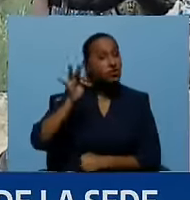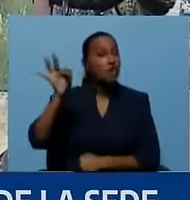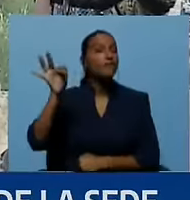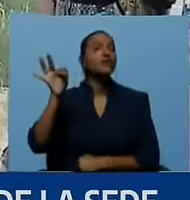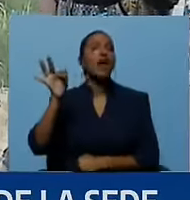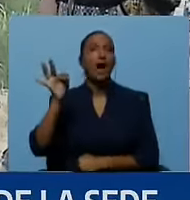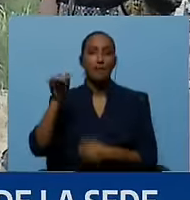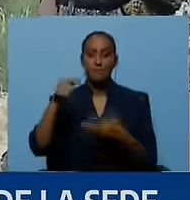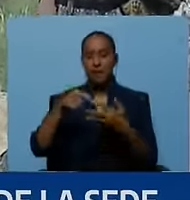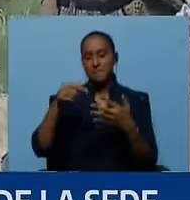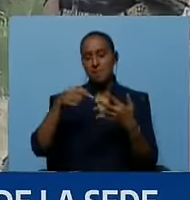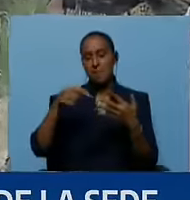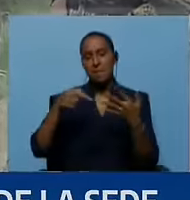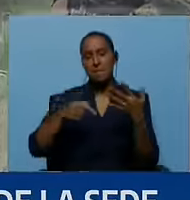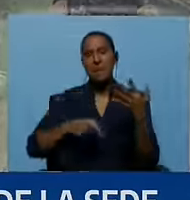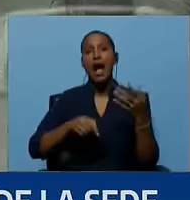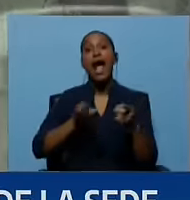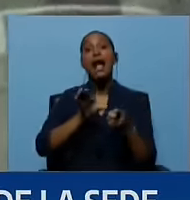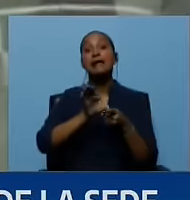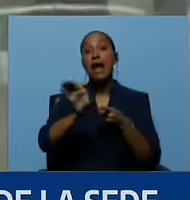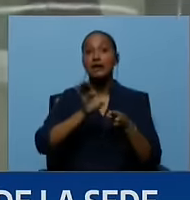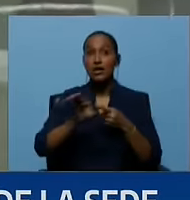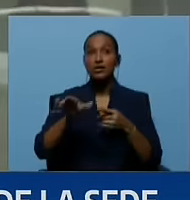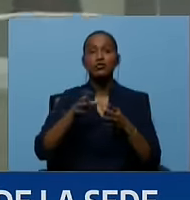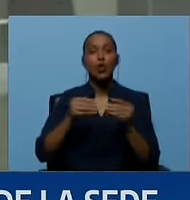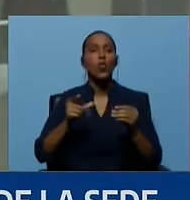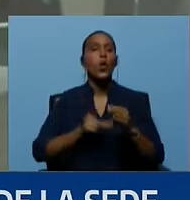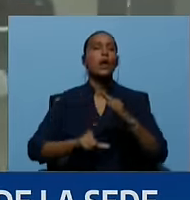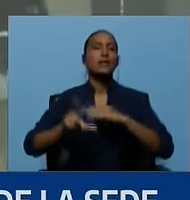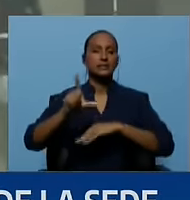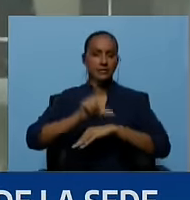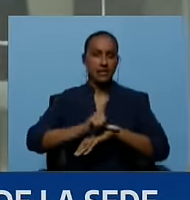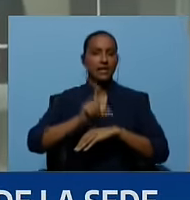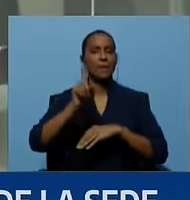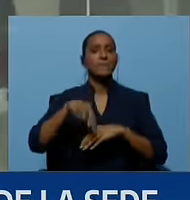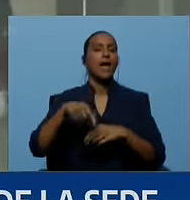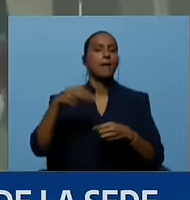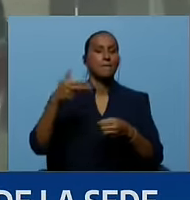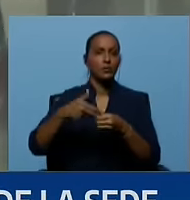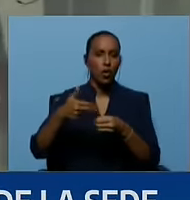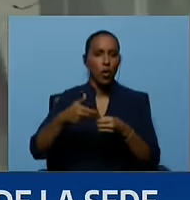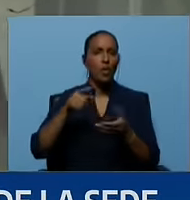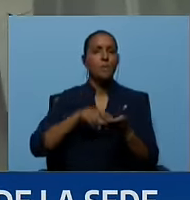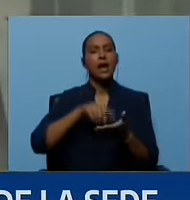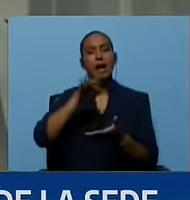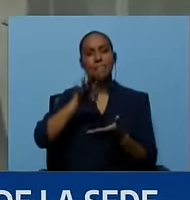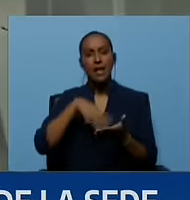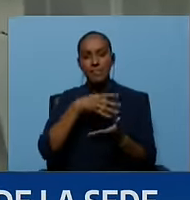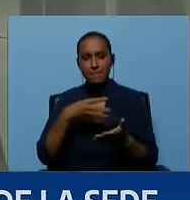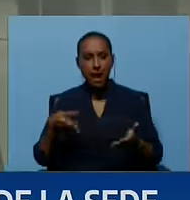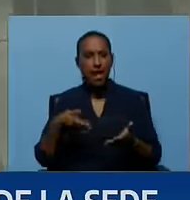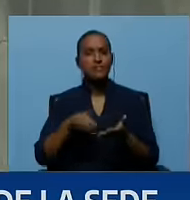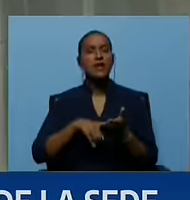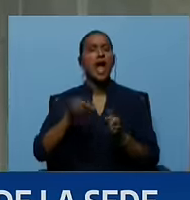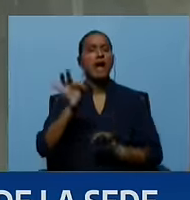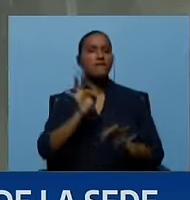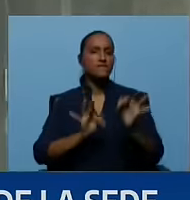vamos a desarrollar las carreras clásicas en la licenciatura de química, petroquímica, matemática y física.